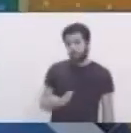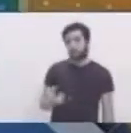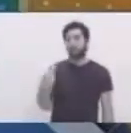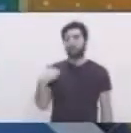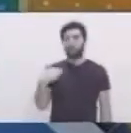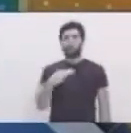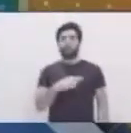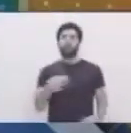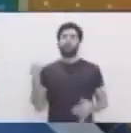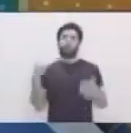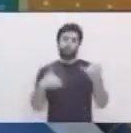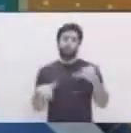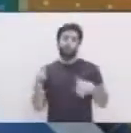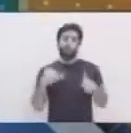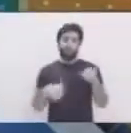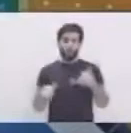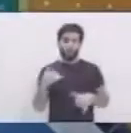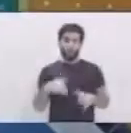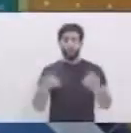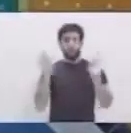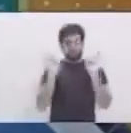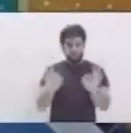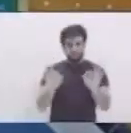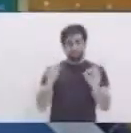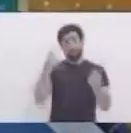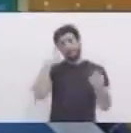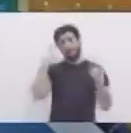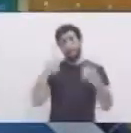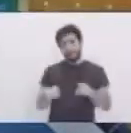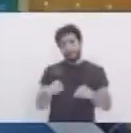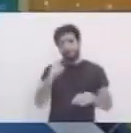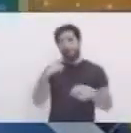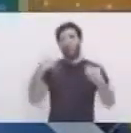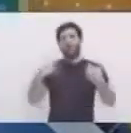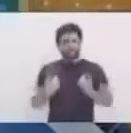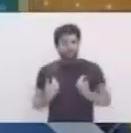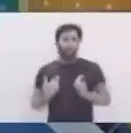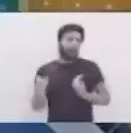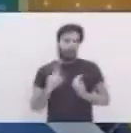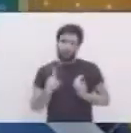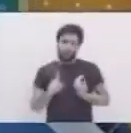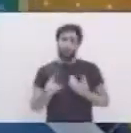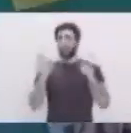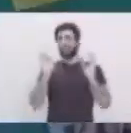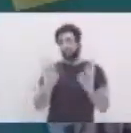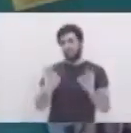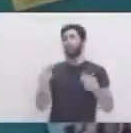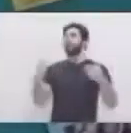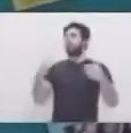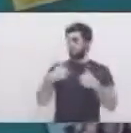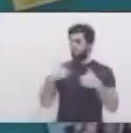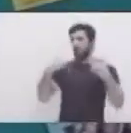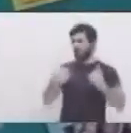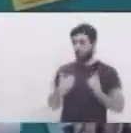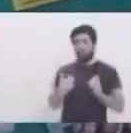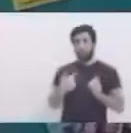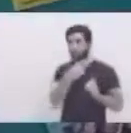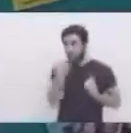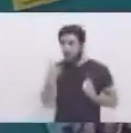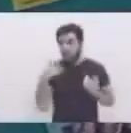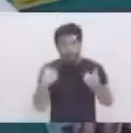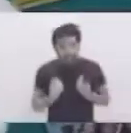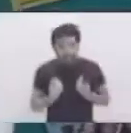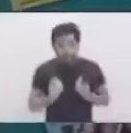otra canción. ¿Qué te parece? Me parece perfecto. Muy bien. ¿Verdad que no estás cansado? No. ¿Verdad que yo no estoy cansada? No. ¿Verdad que no están cansados